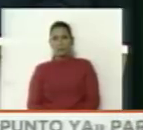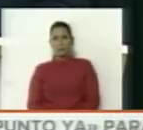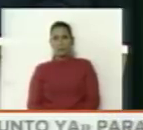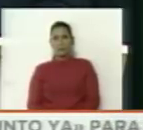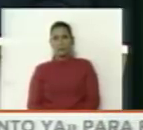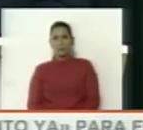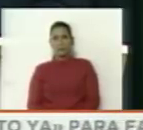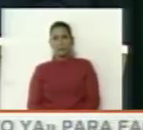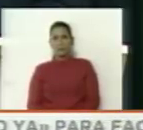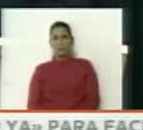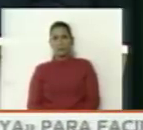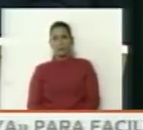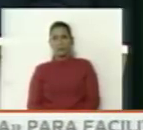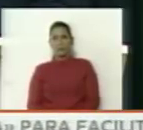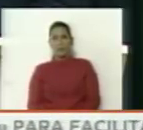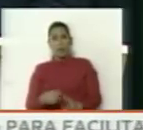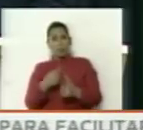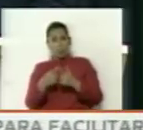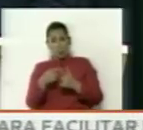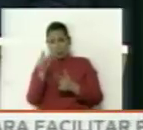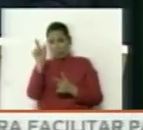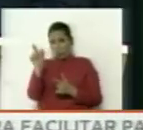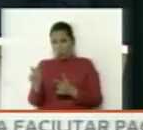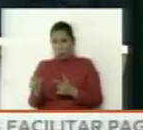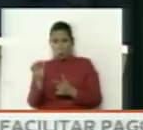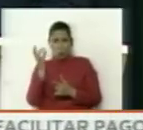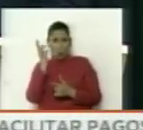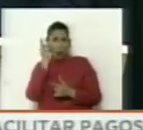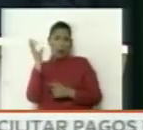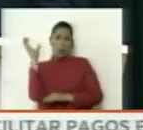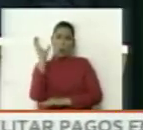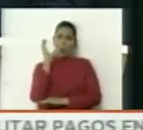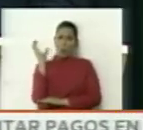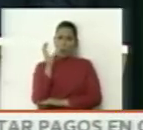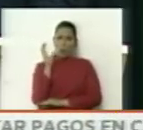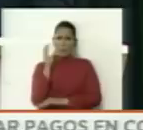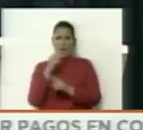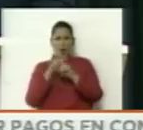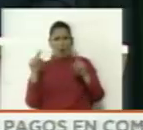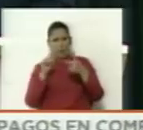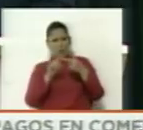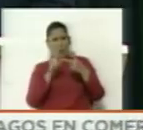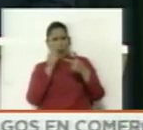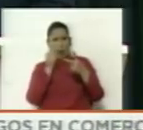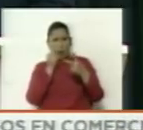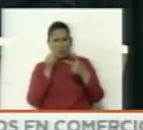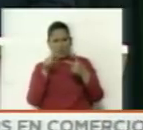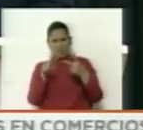Esto de la pobre Rosana de Cúcuta y del otro señor, eso es pichache.